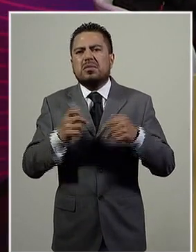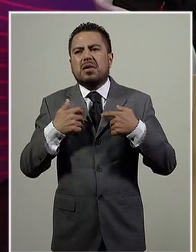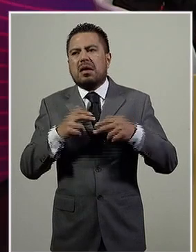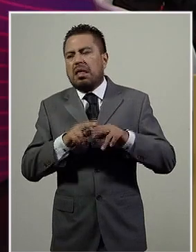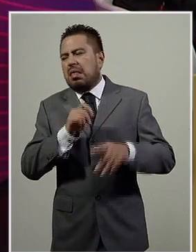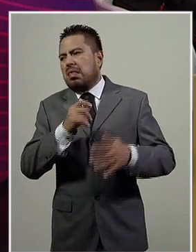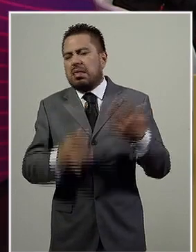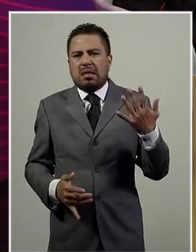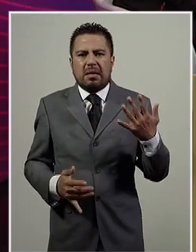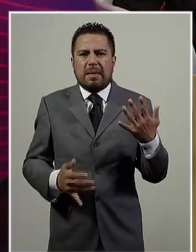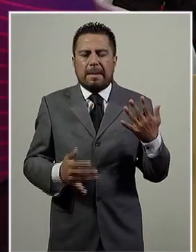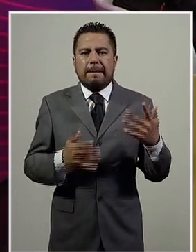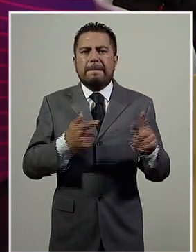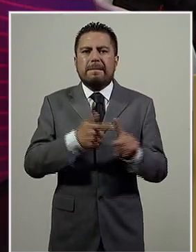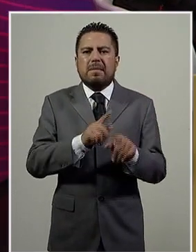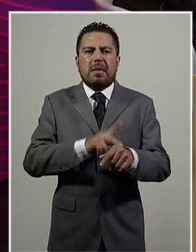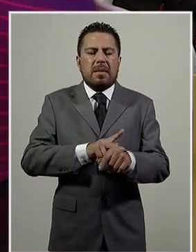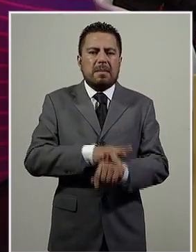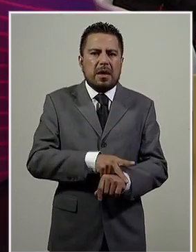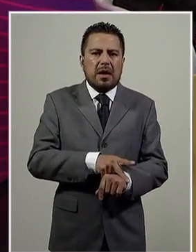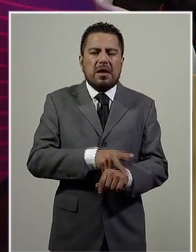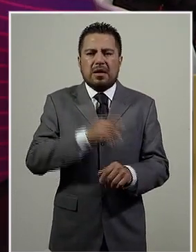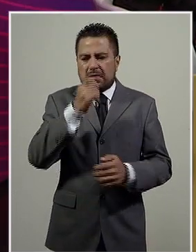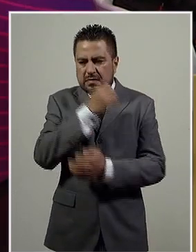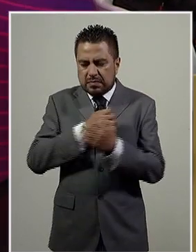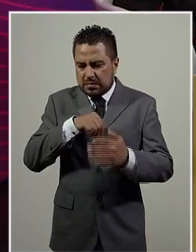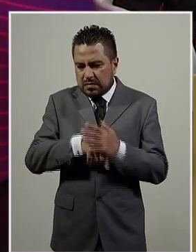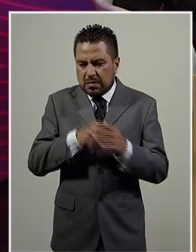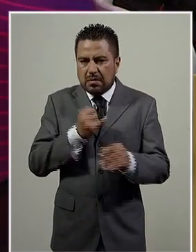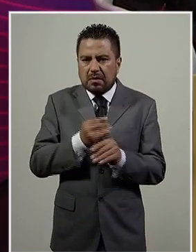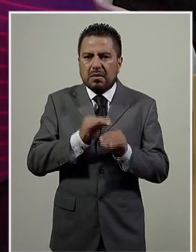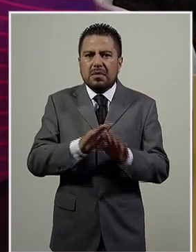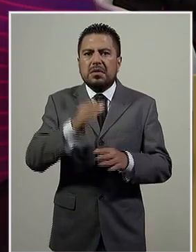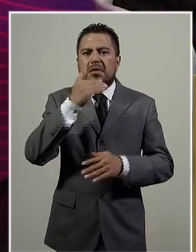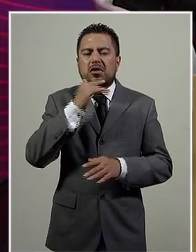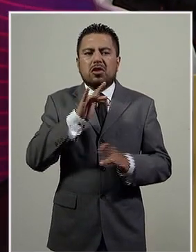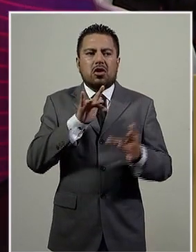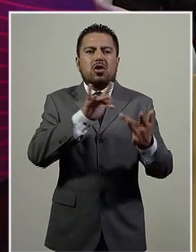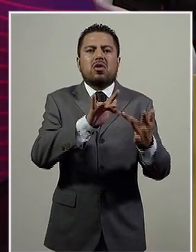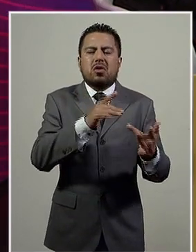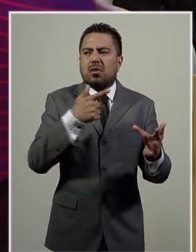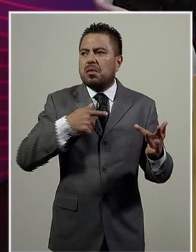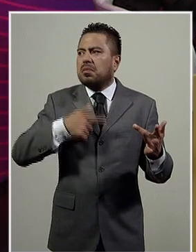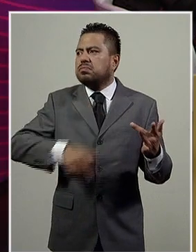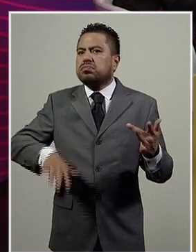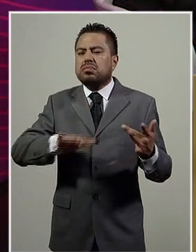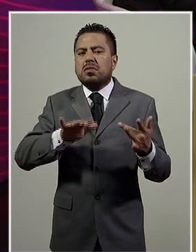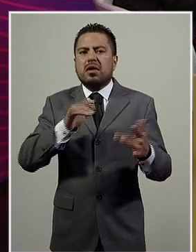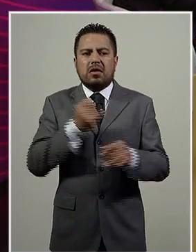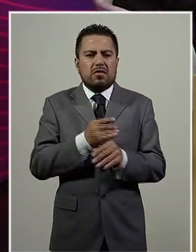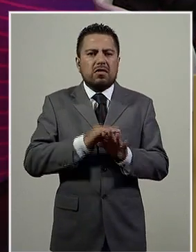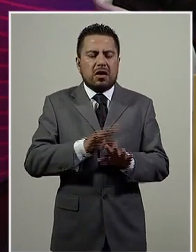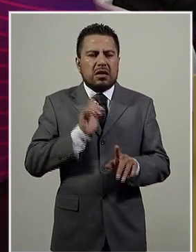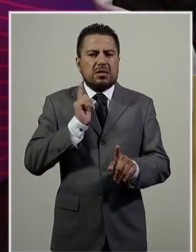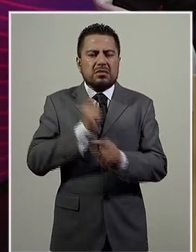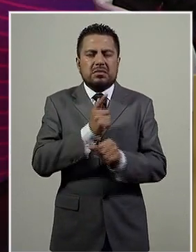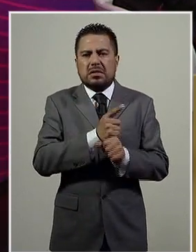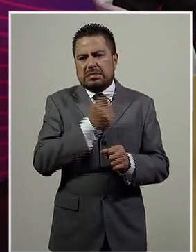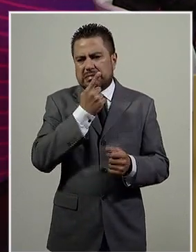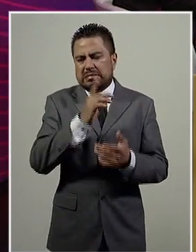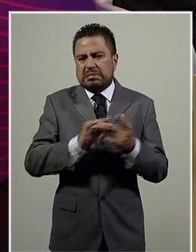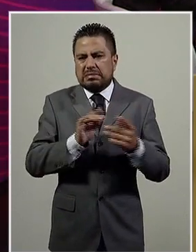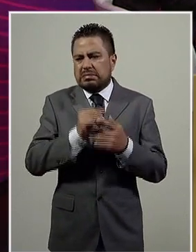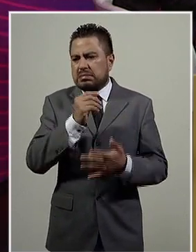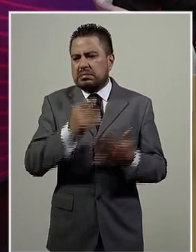profesores, en cuestiones de tono de piel, estar analizando datos, si bien no estoy en contacto con la gente, el verlo en los datos ya te dice muchísimo, ¿no?